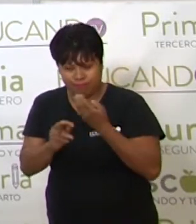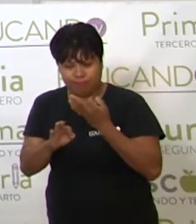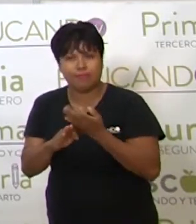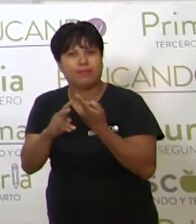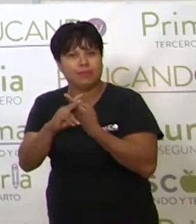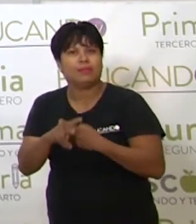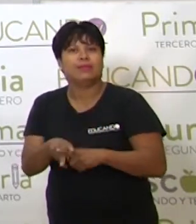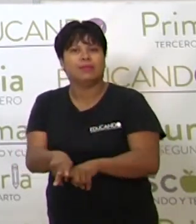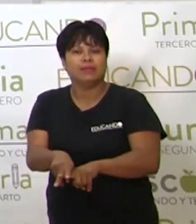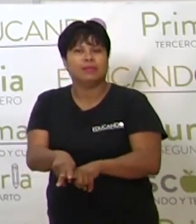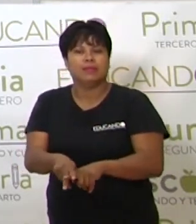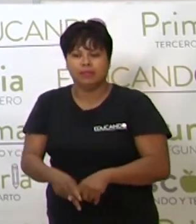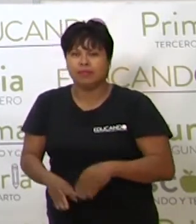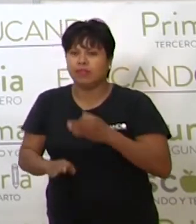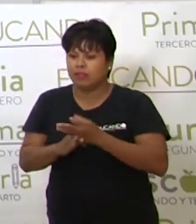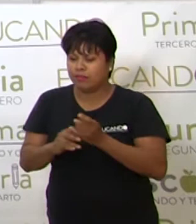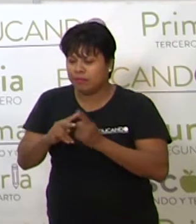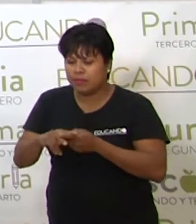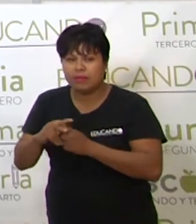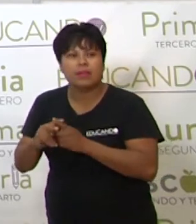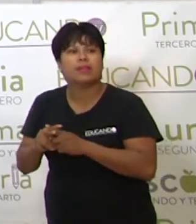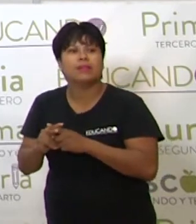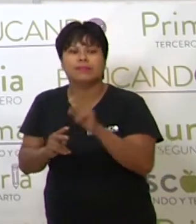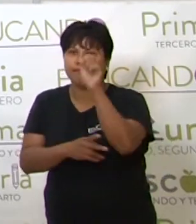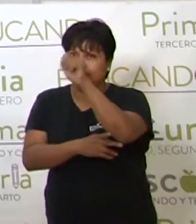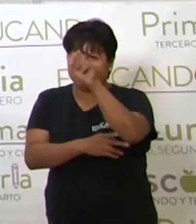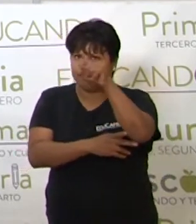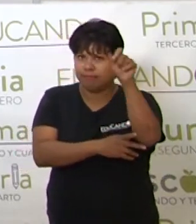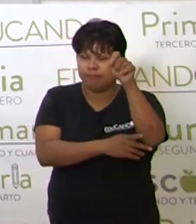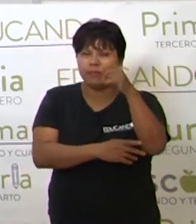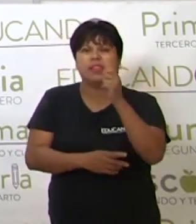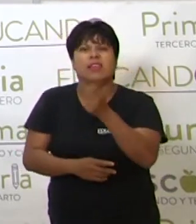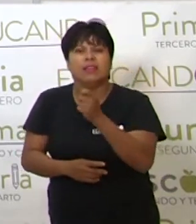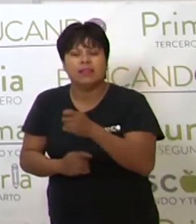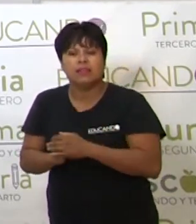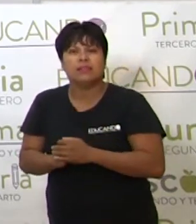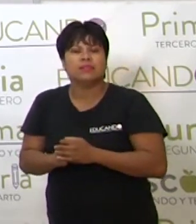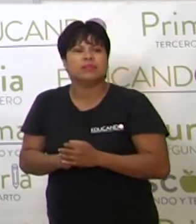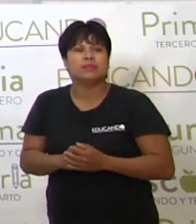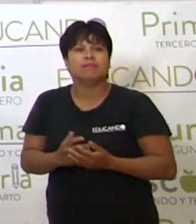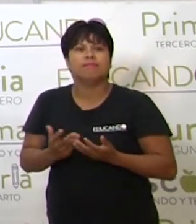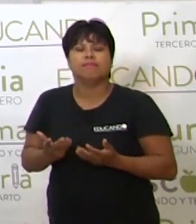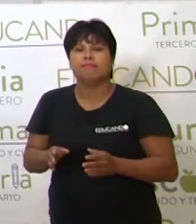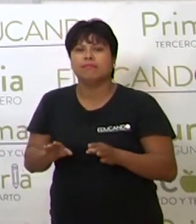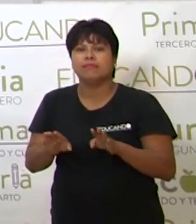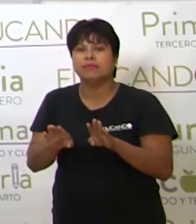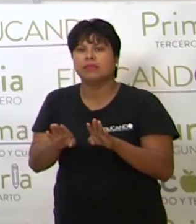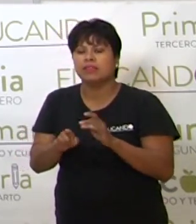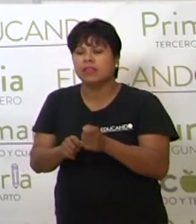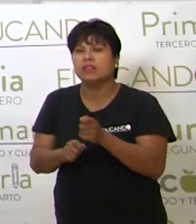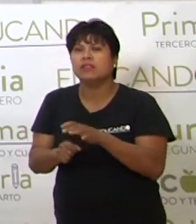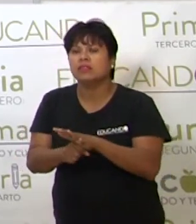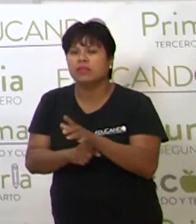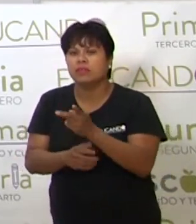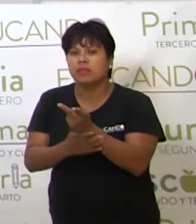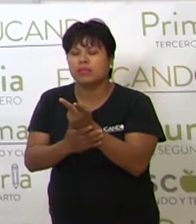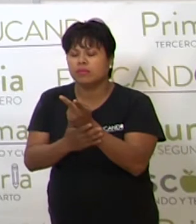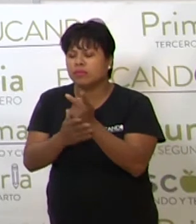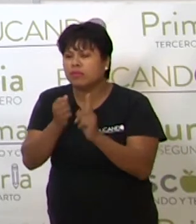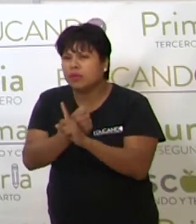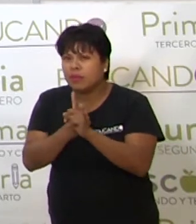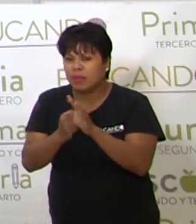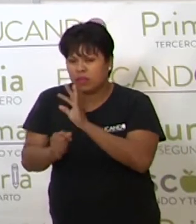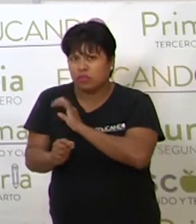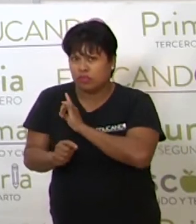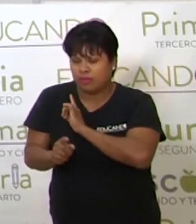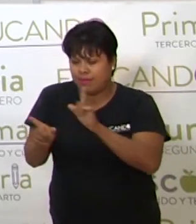comenzar vamos a poner el desafío matemático y que consiste en el siguiente en el siguiente problema le hemos simplificado bastante